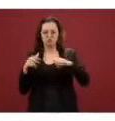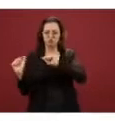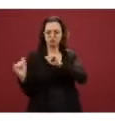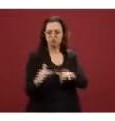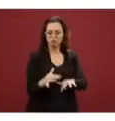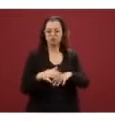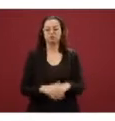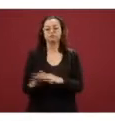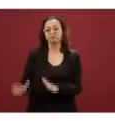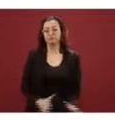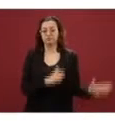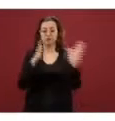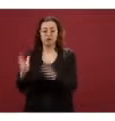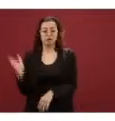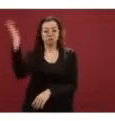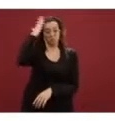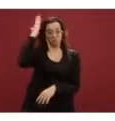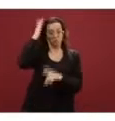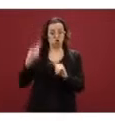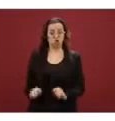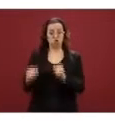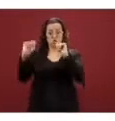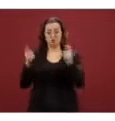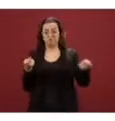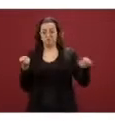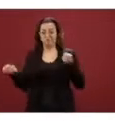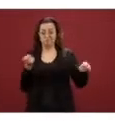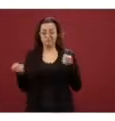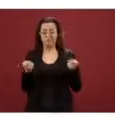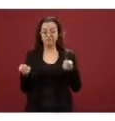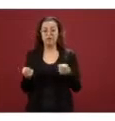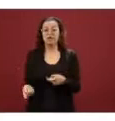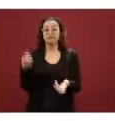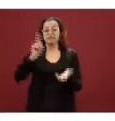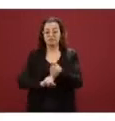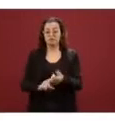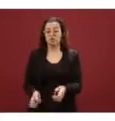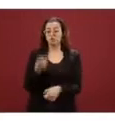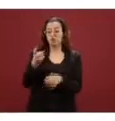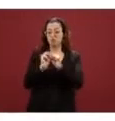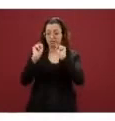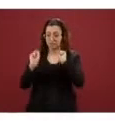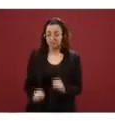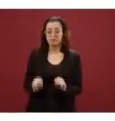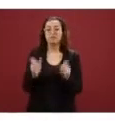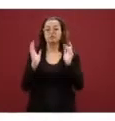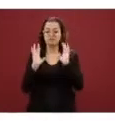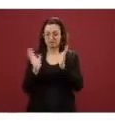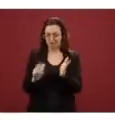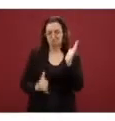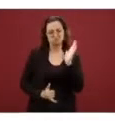La torre de control de tráfico aéreo, que a su vez cuenta con otros 2 sistemas y servicios de extinción de incendios. Este frente